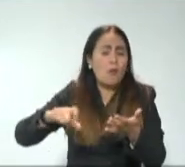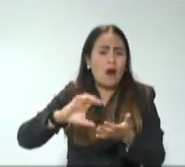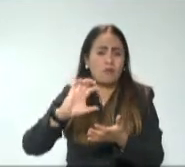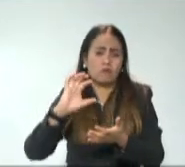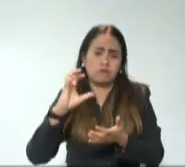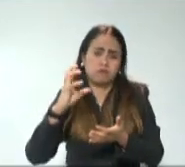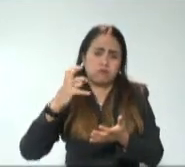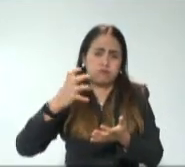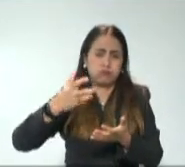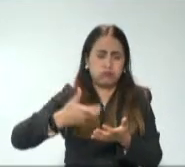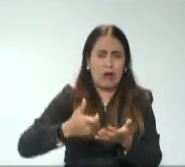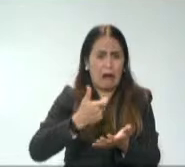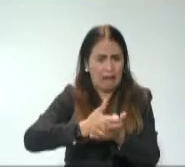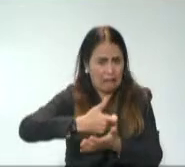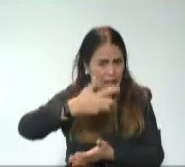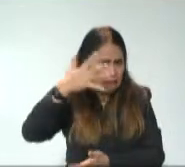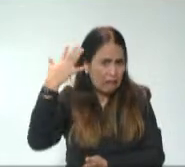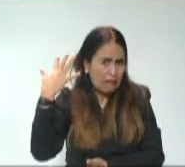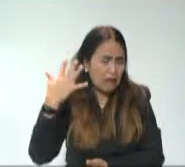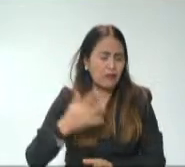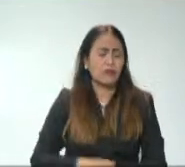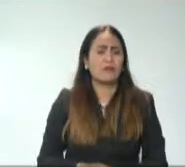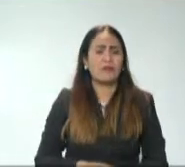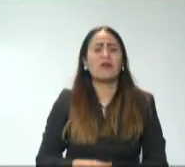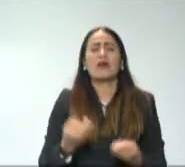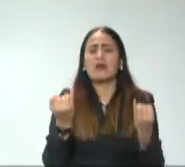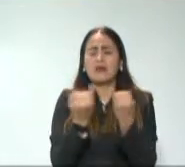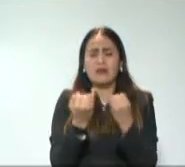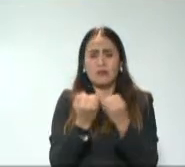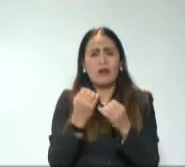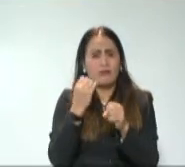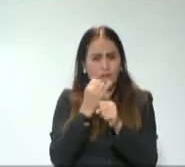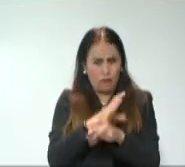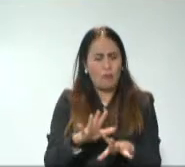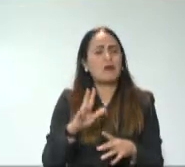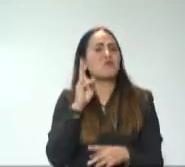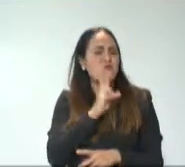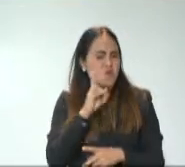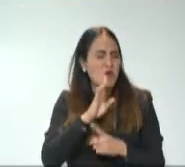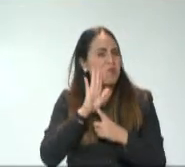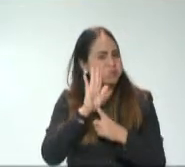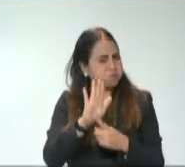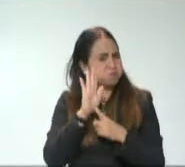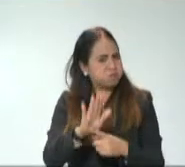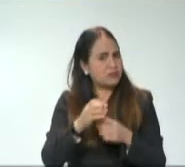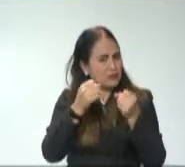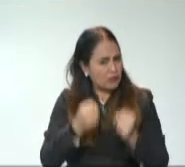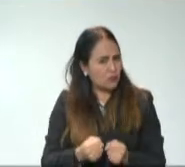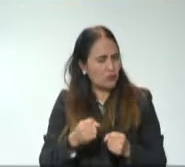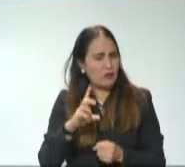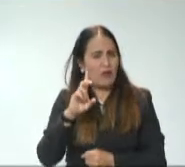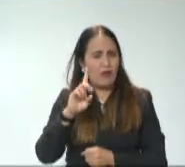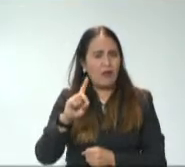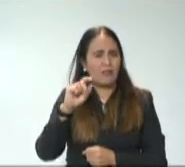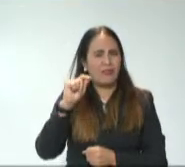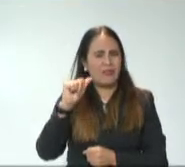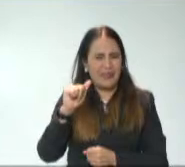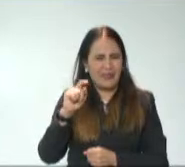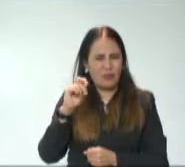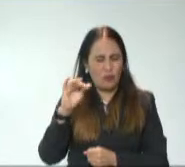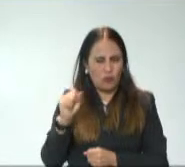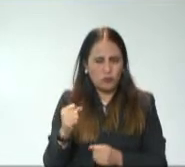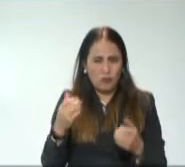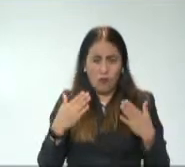a precios exorbitantes y además con información probada esos datos generan